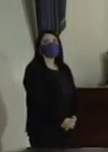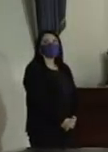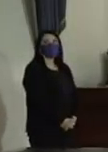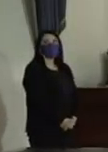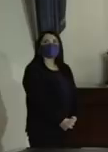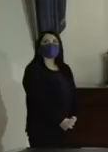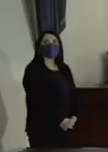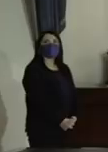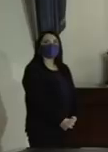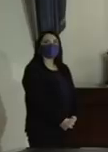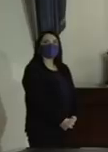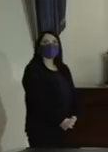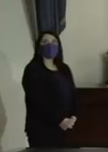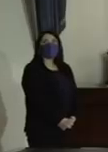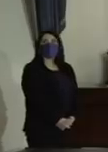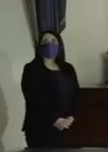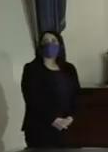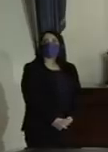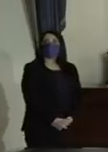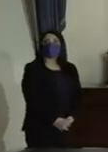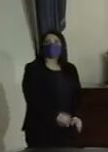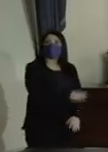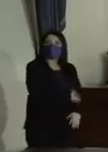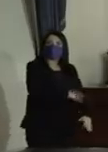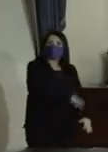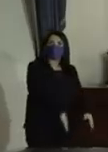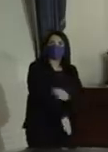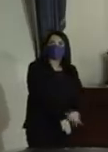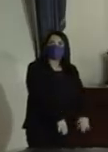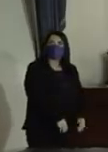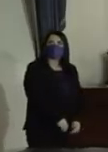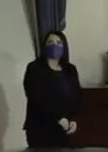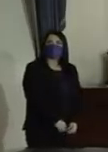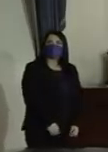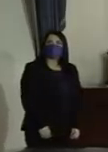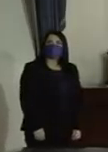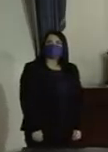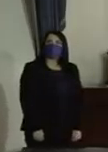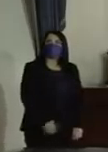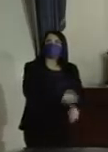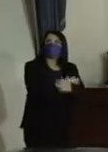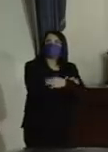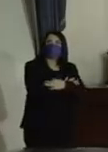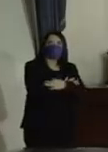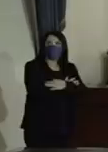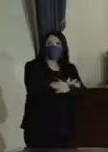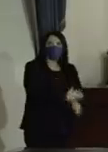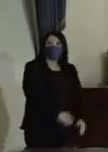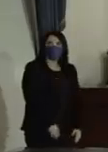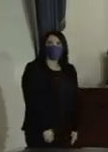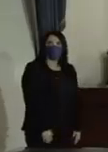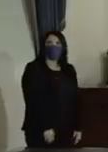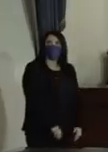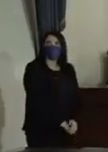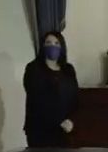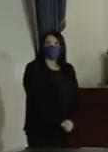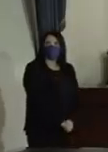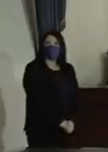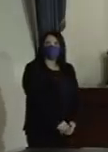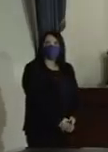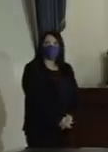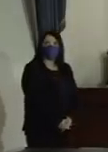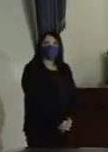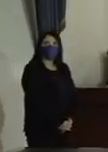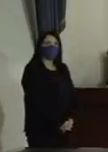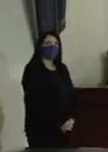la República. Solo y en este plano vemos a los que les mencionábamos, al subsecretario Gali, a la ministra vocera, parte del